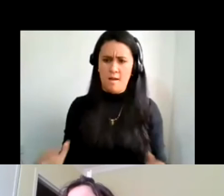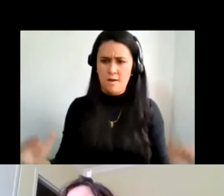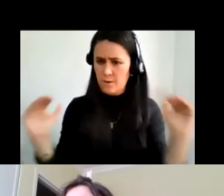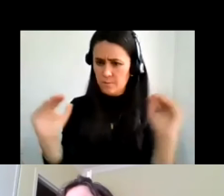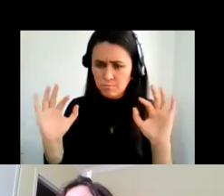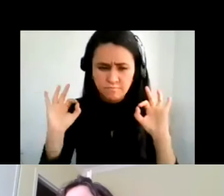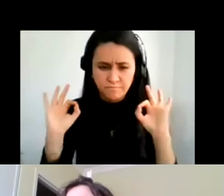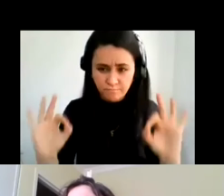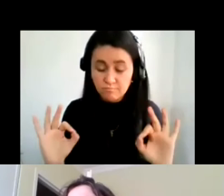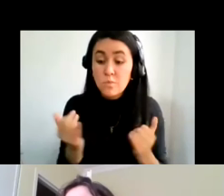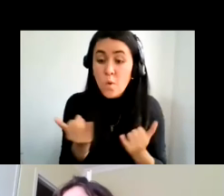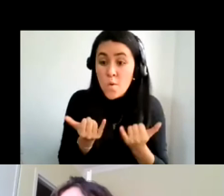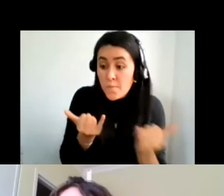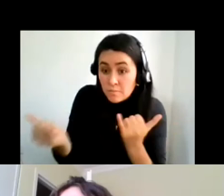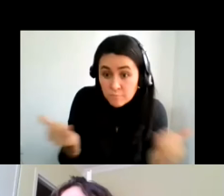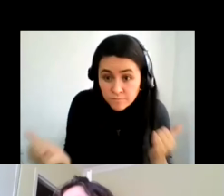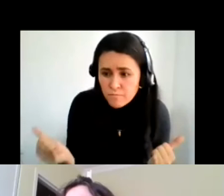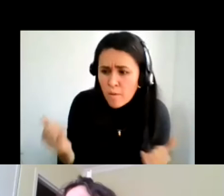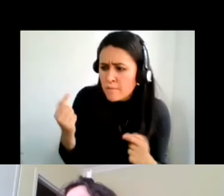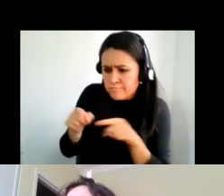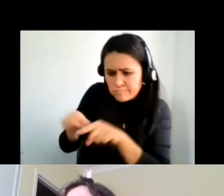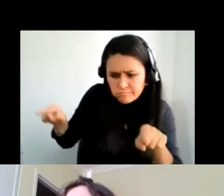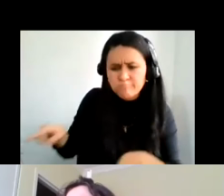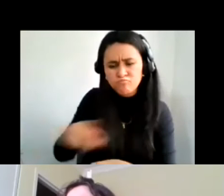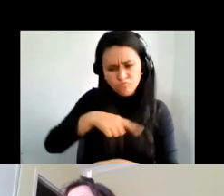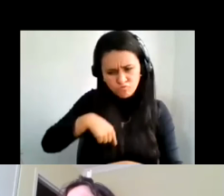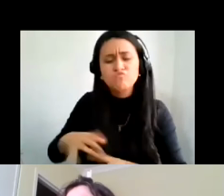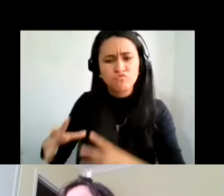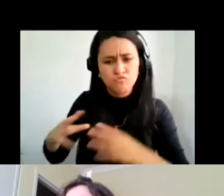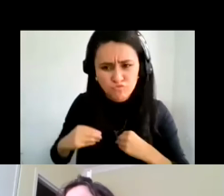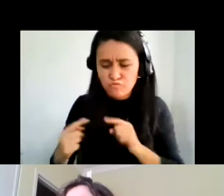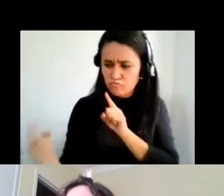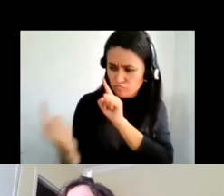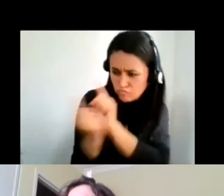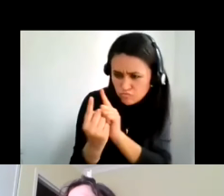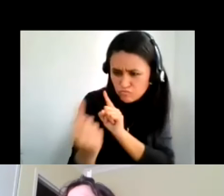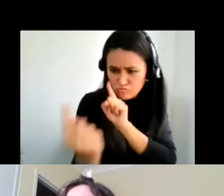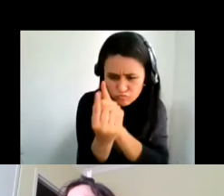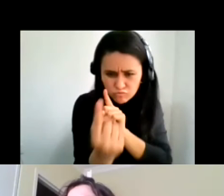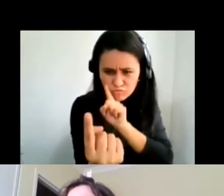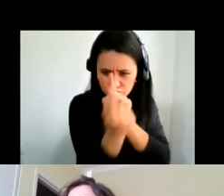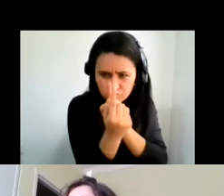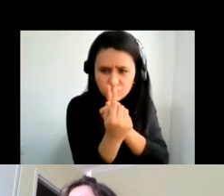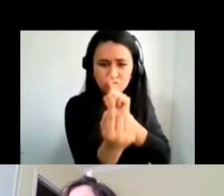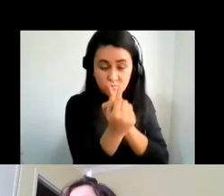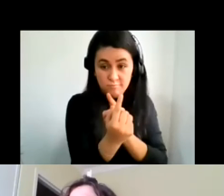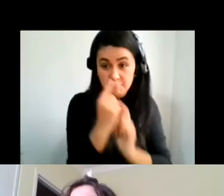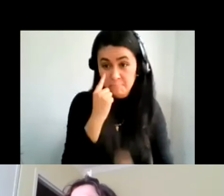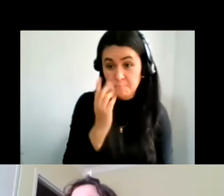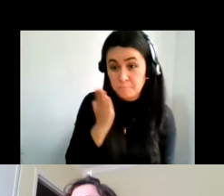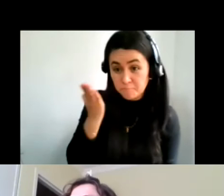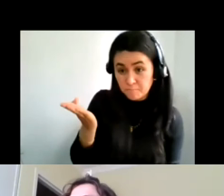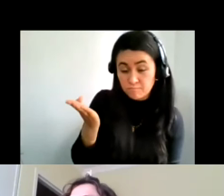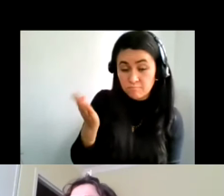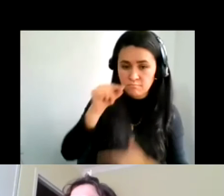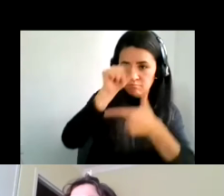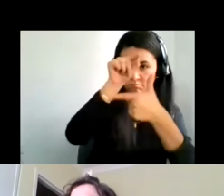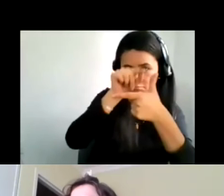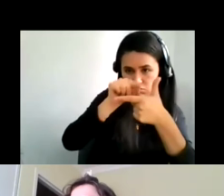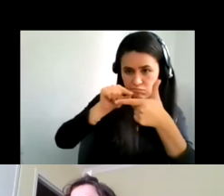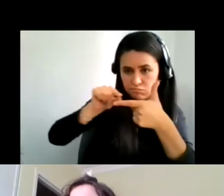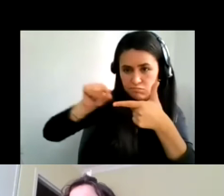de disponibilidad, the aceptabilidad, coverage curve clearly contacto. evaluating the target Y aquí population tenemos with la curva non-covered que services. señala Here we